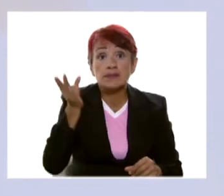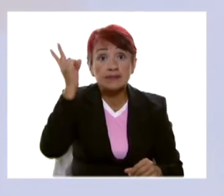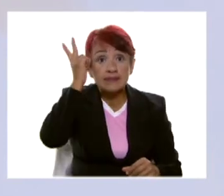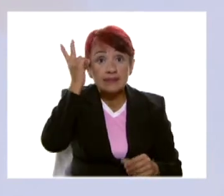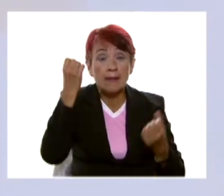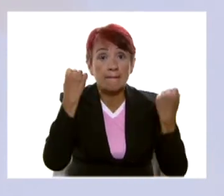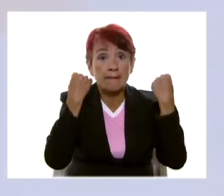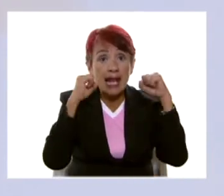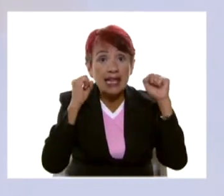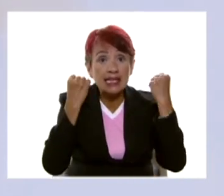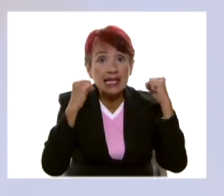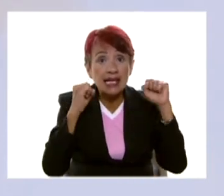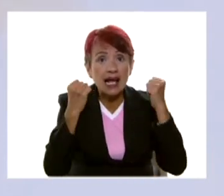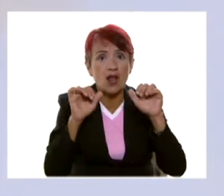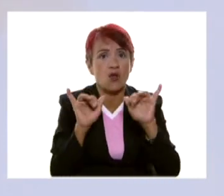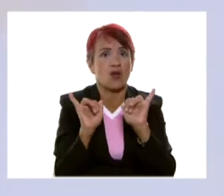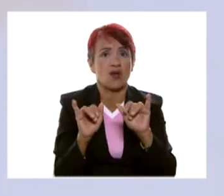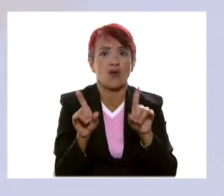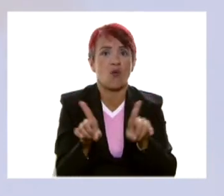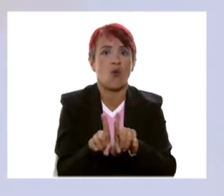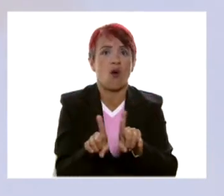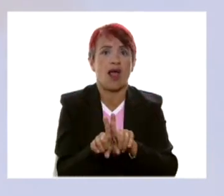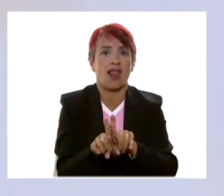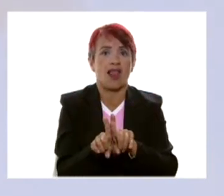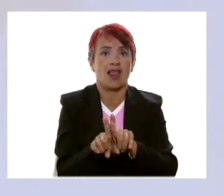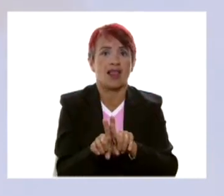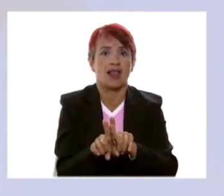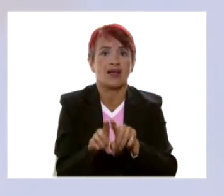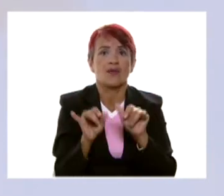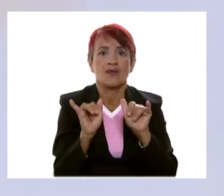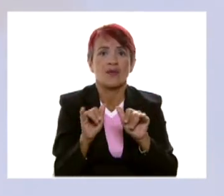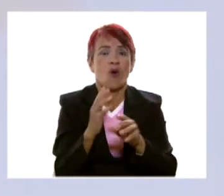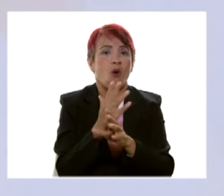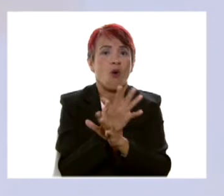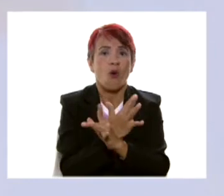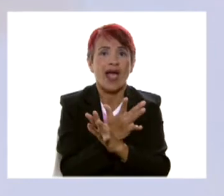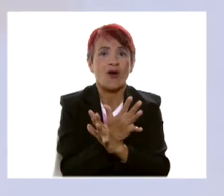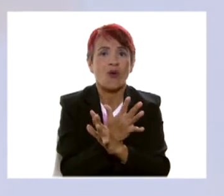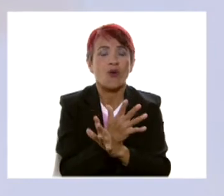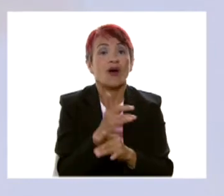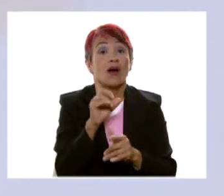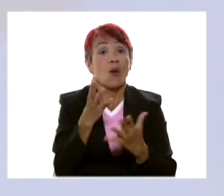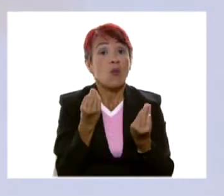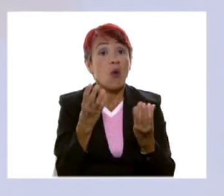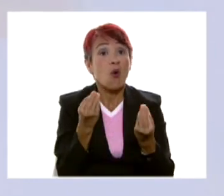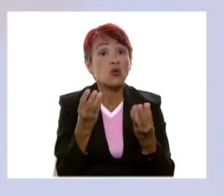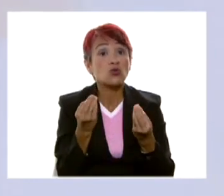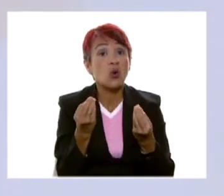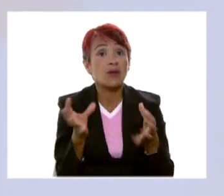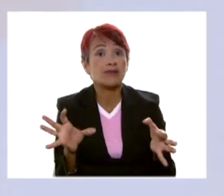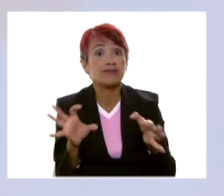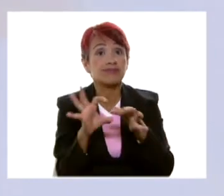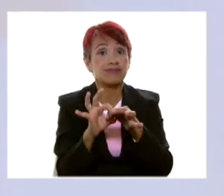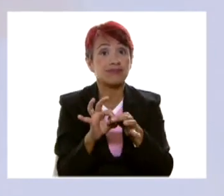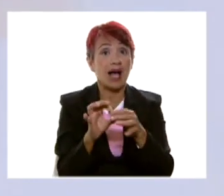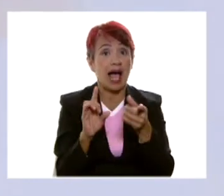practican los mismos juegos, los mismos deportes, pero muchos de ellos coinciden en algunos. En